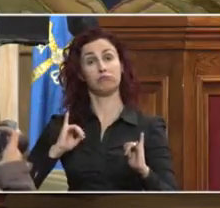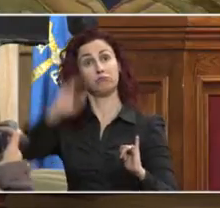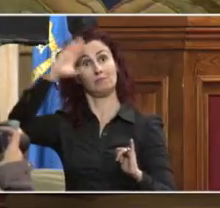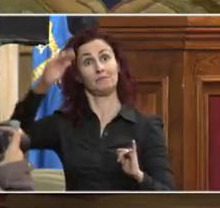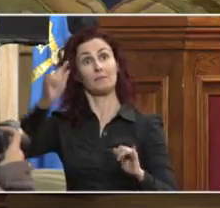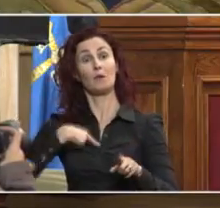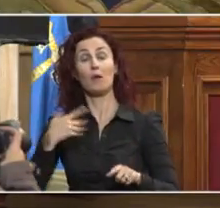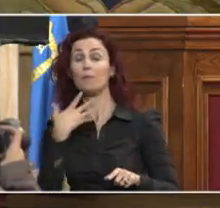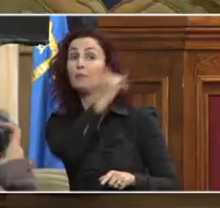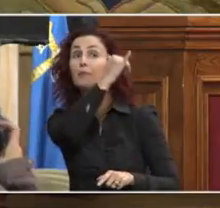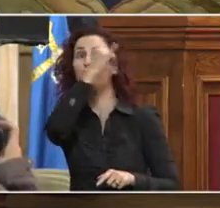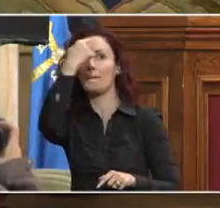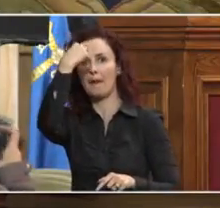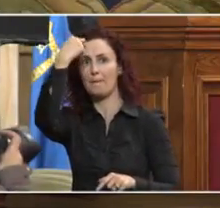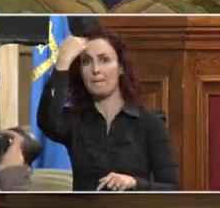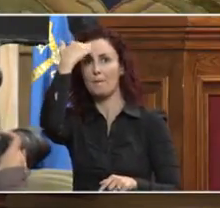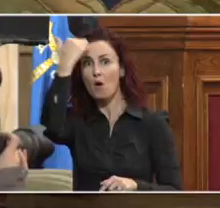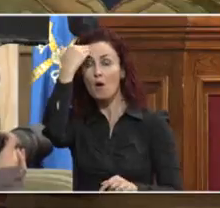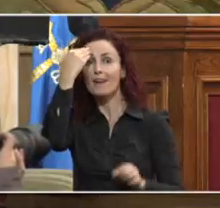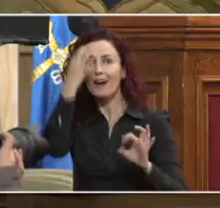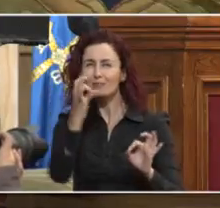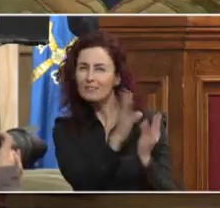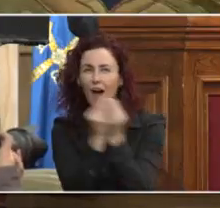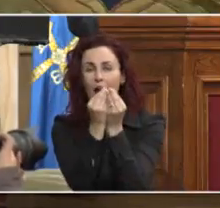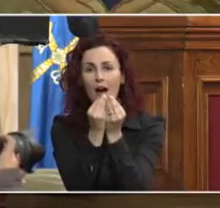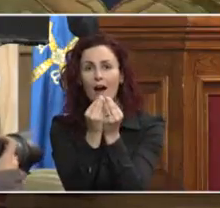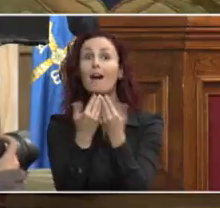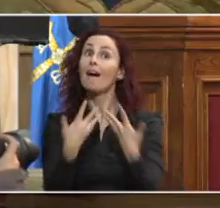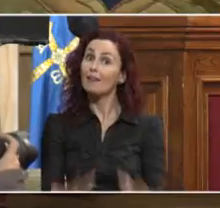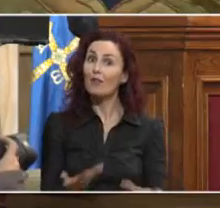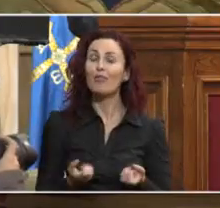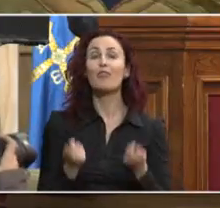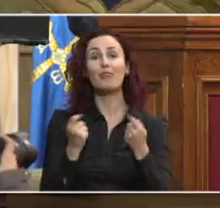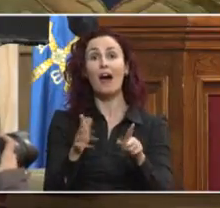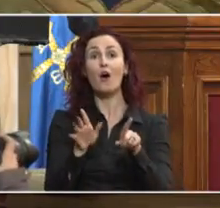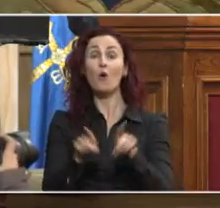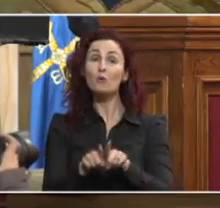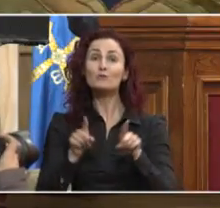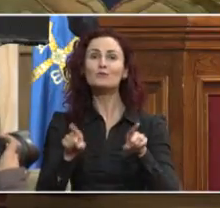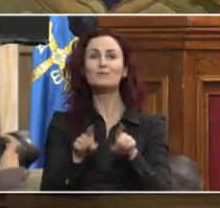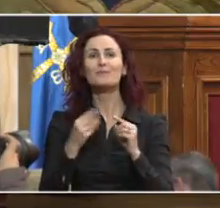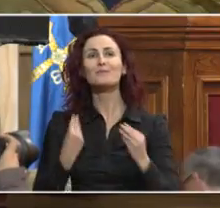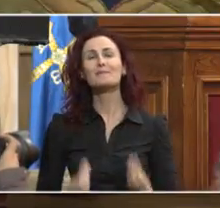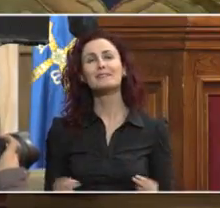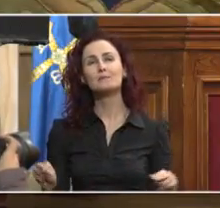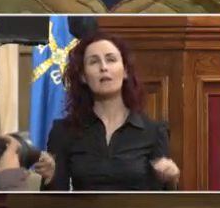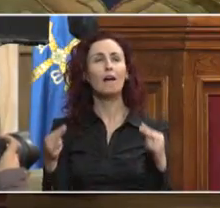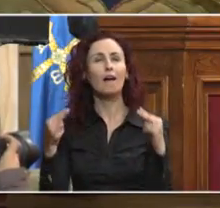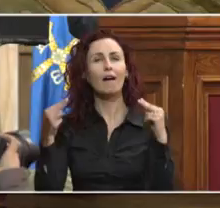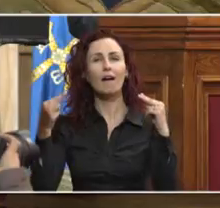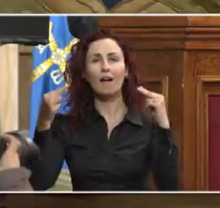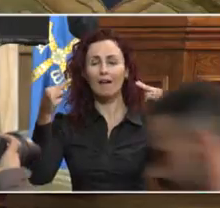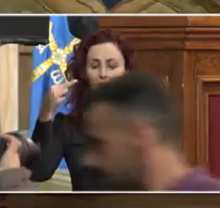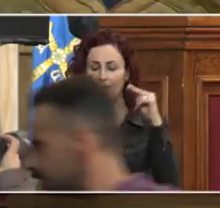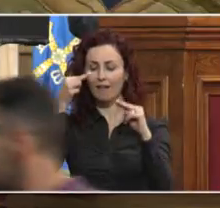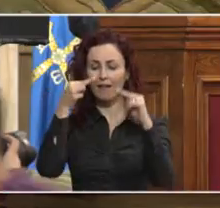destreza y la memoria, son buenas si van en yunta. Por eso las ofrece con los corazones entrelazados, mirándose a las manos y con los